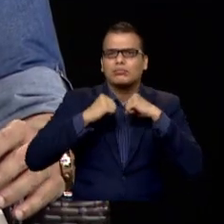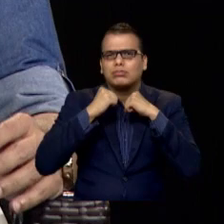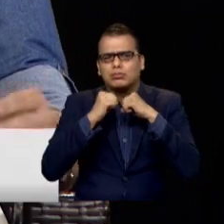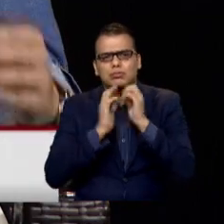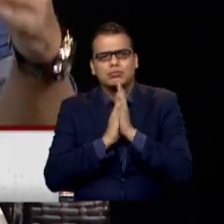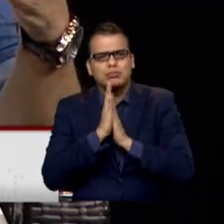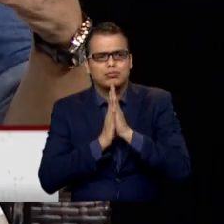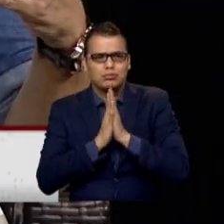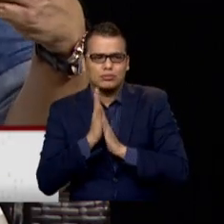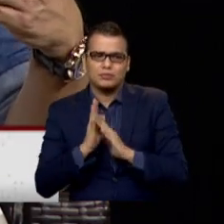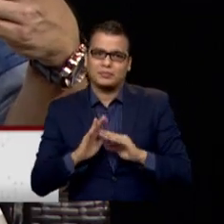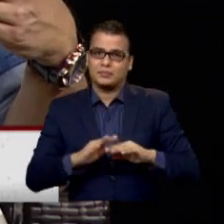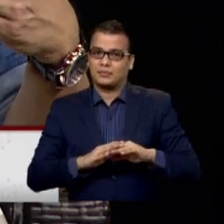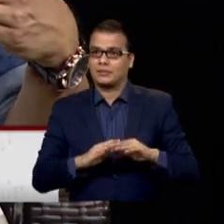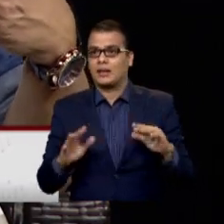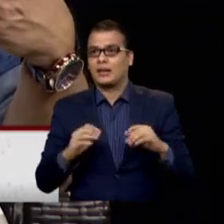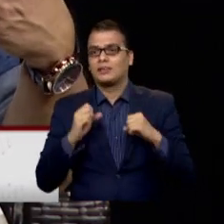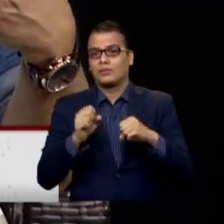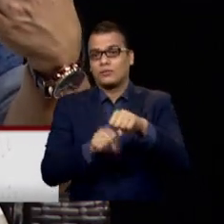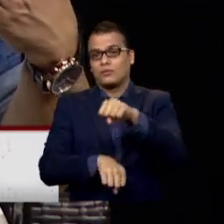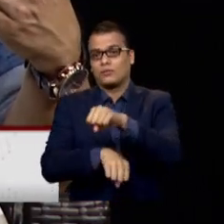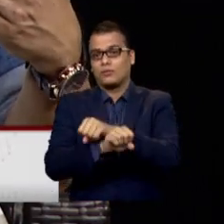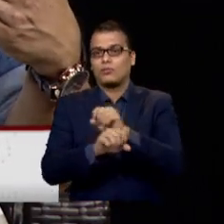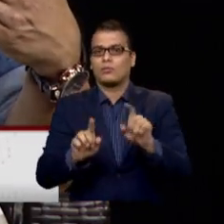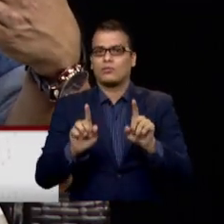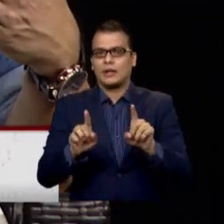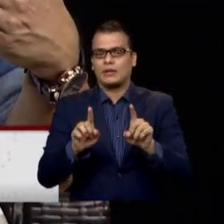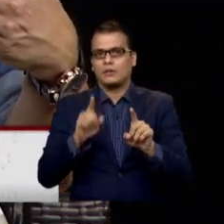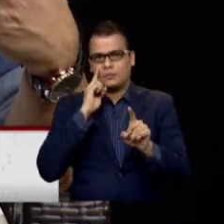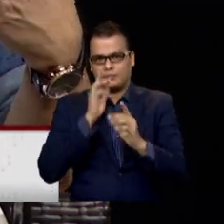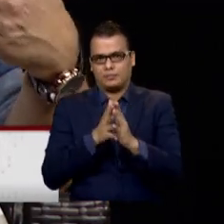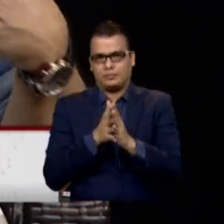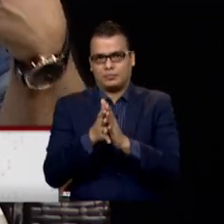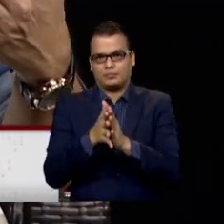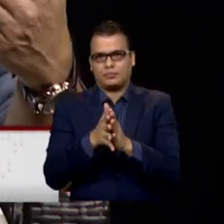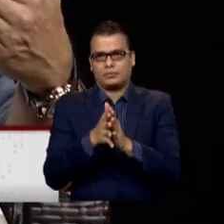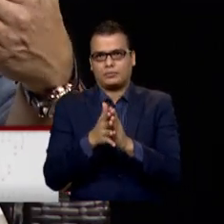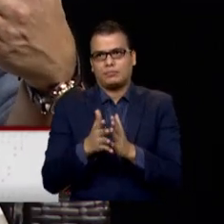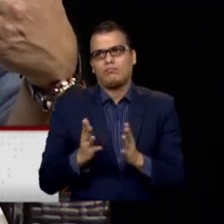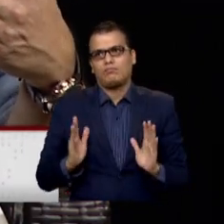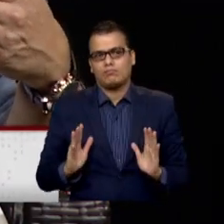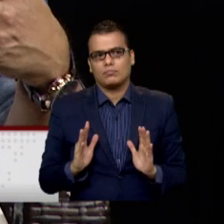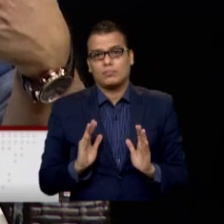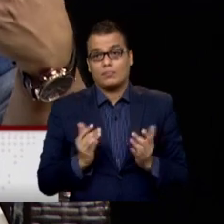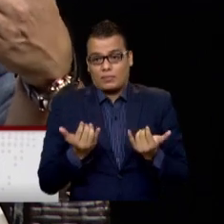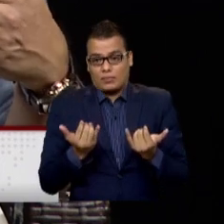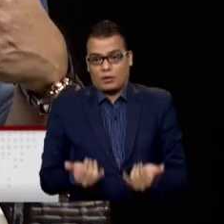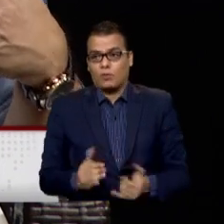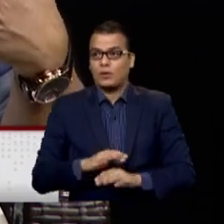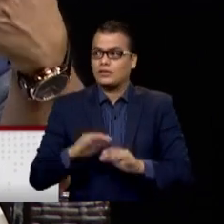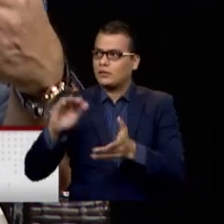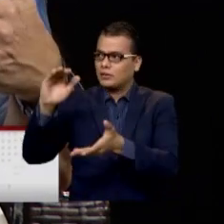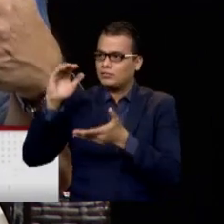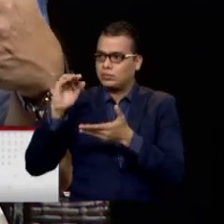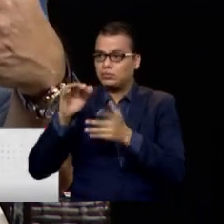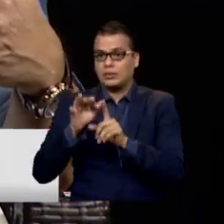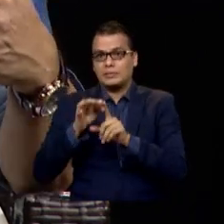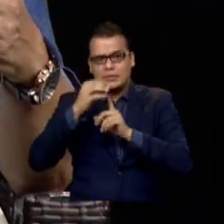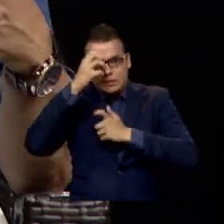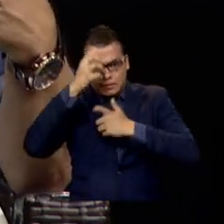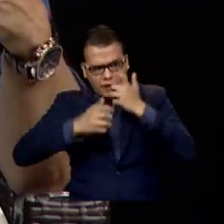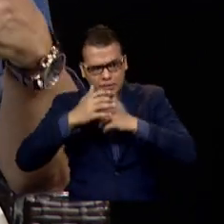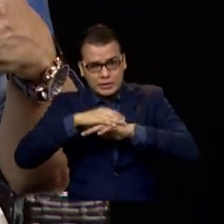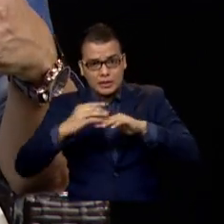la estrella. Pero el punto es lo siguiente, dado que nos van a llegar estos reactivos y estas